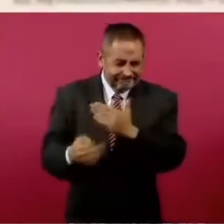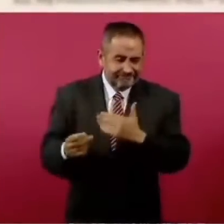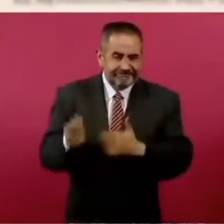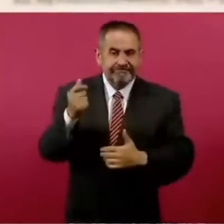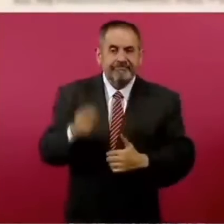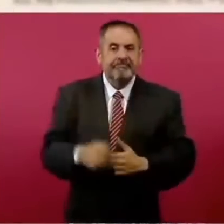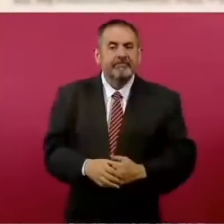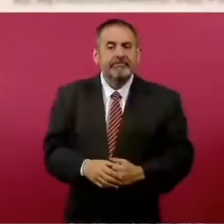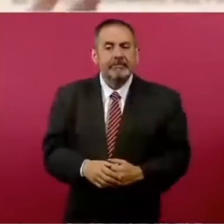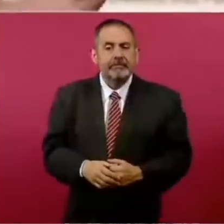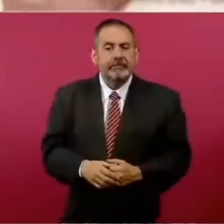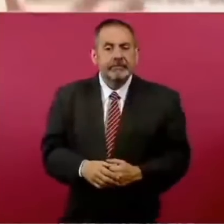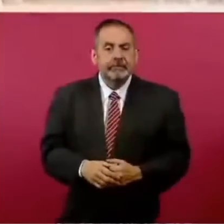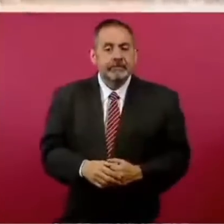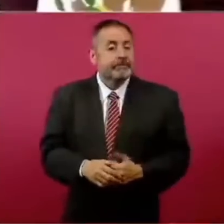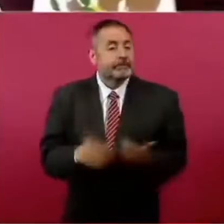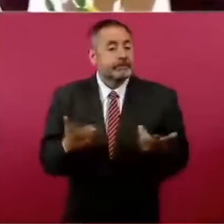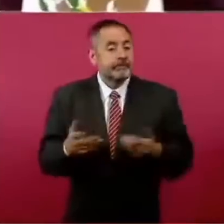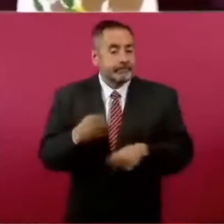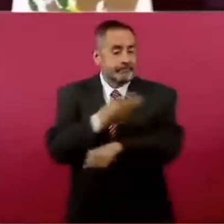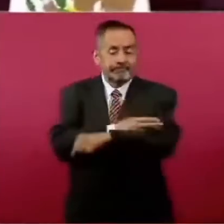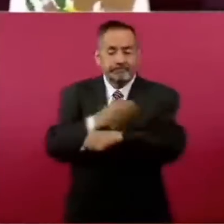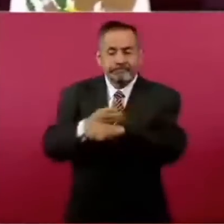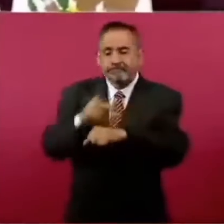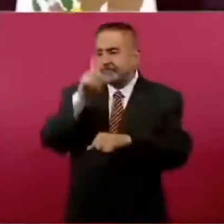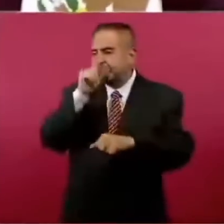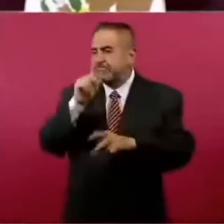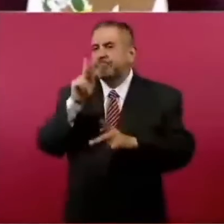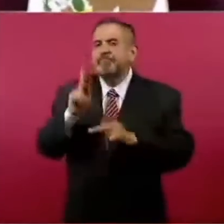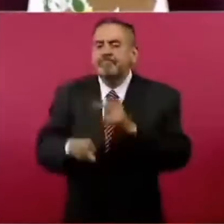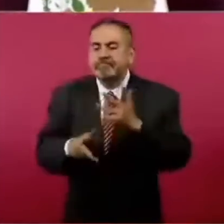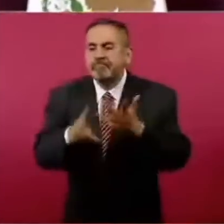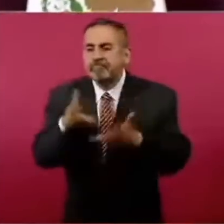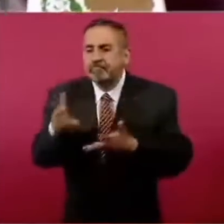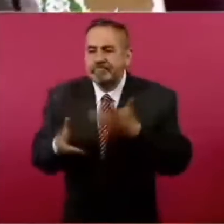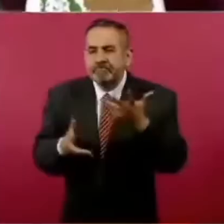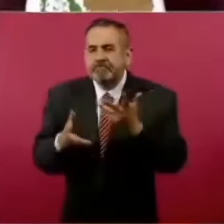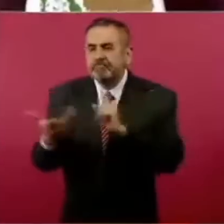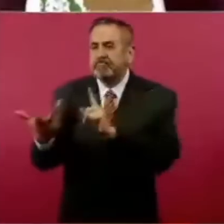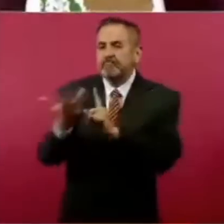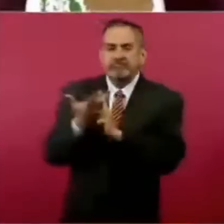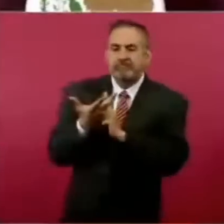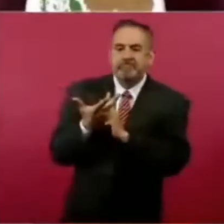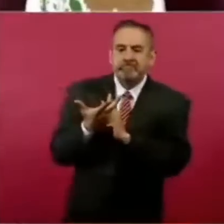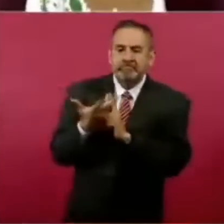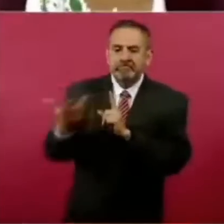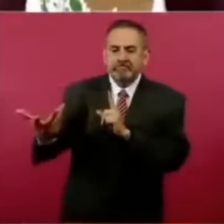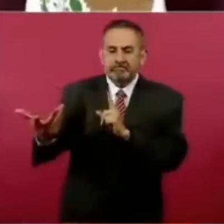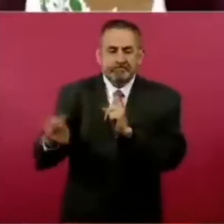Entonces se quedó en el aire y fue víctima